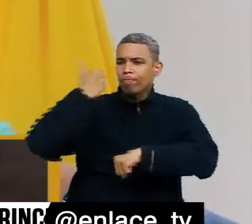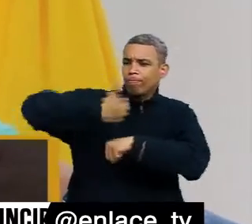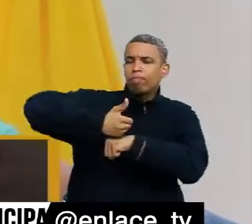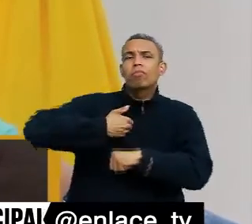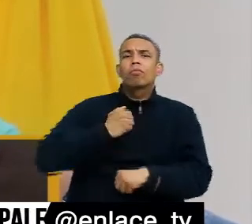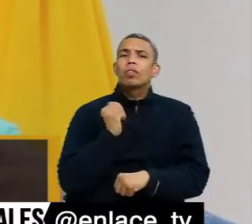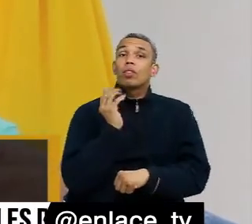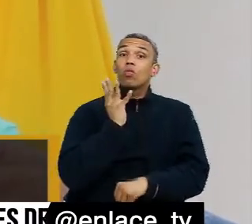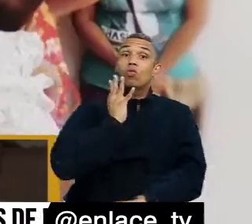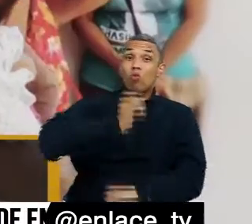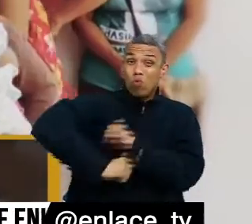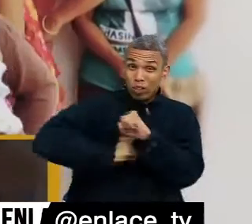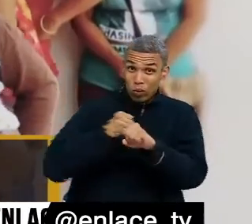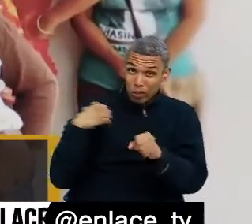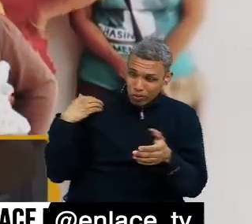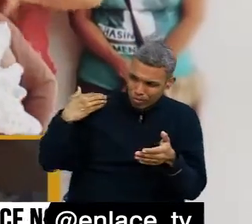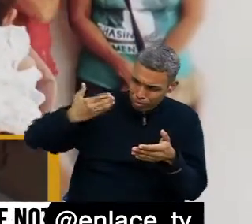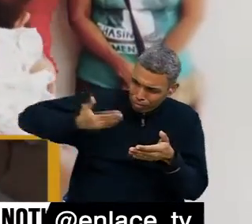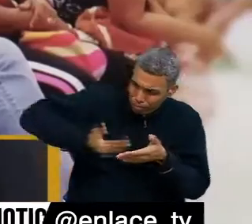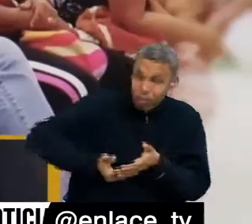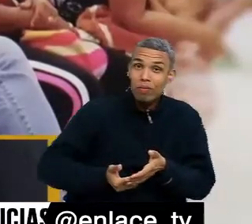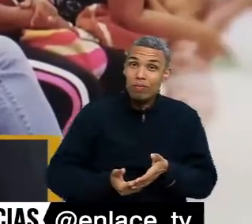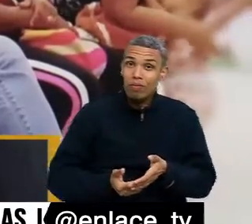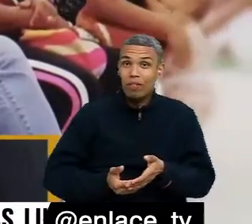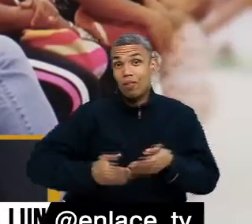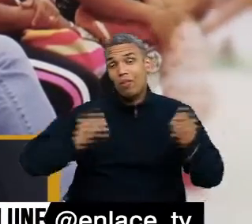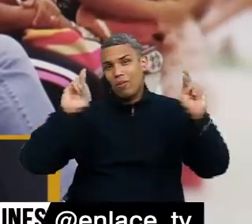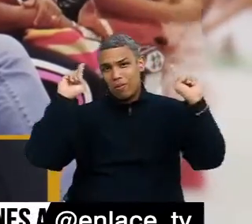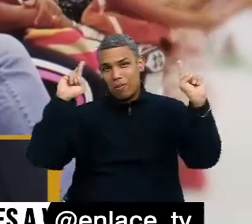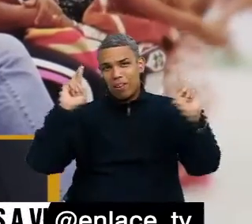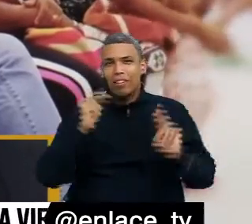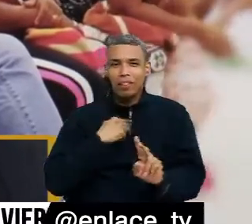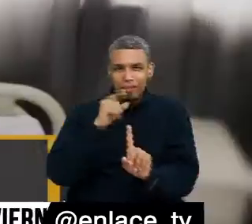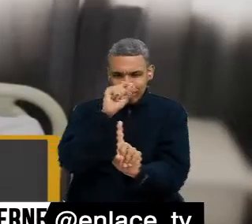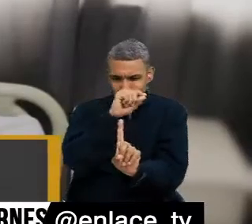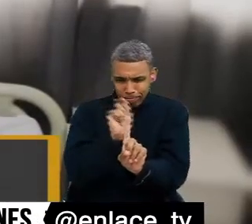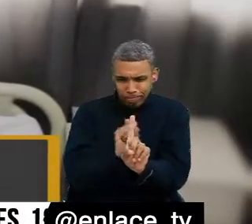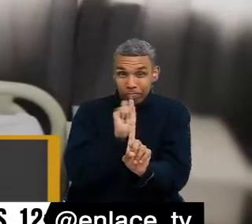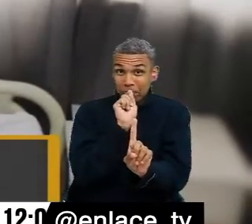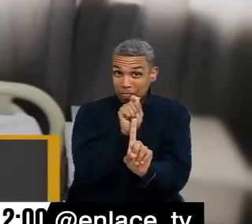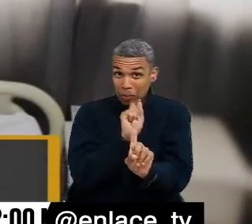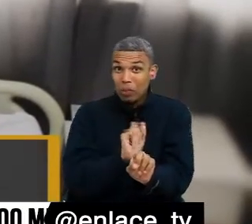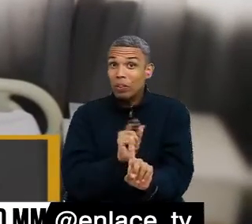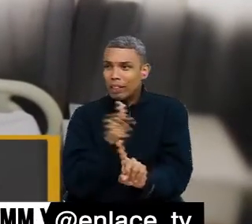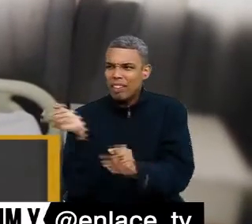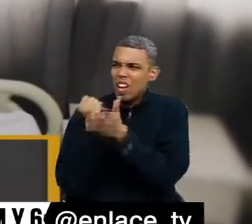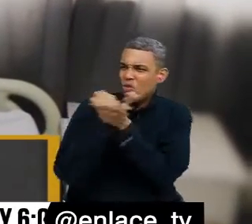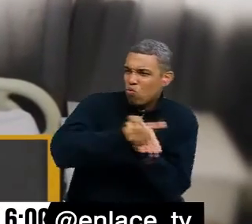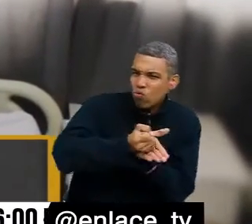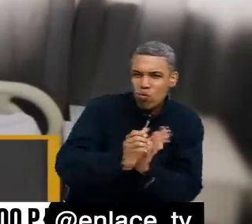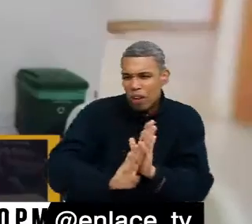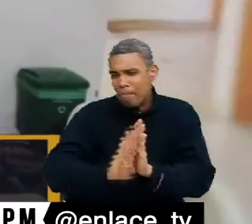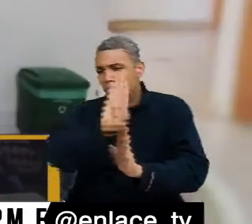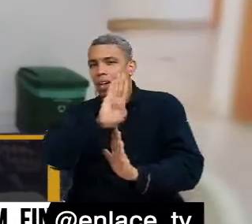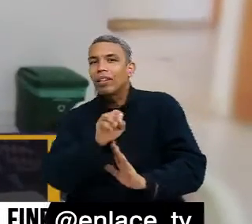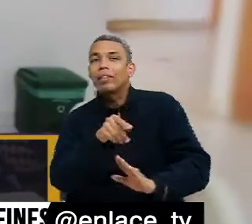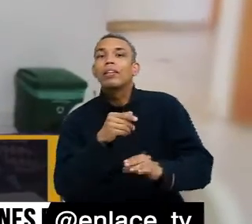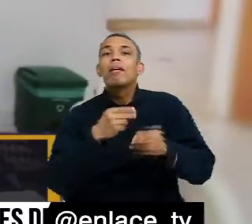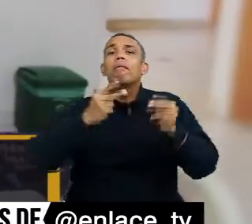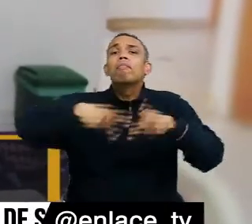muy importante para la S y sobre todo para los usuarios de la S, que es lo que más esperamos.